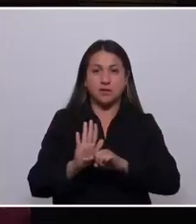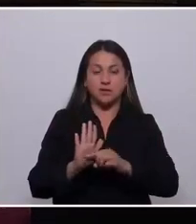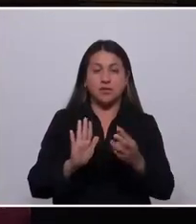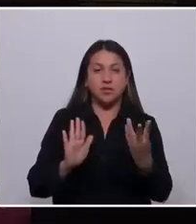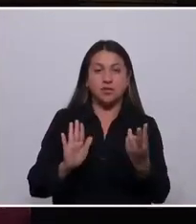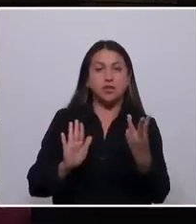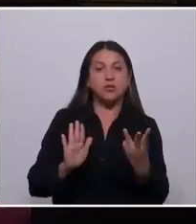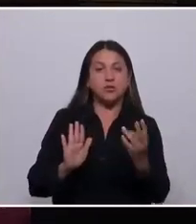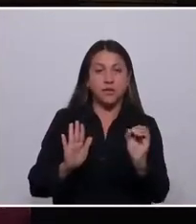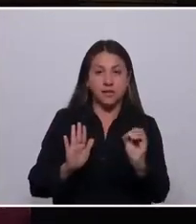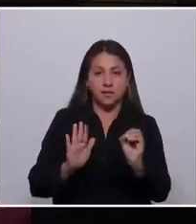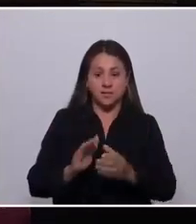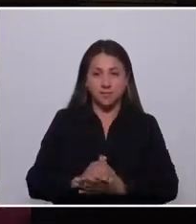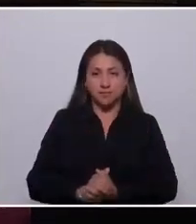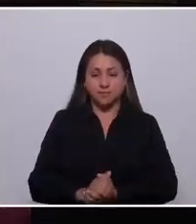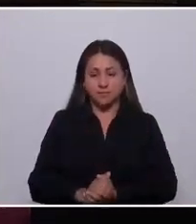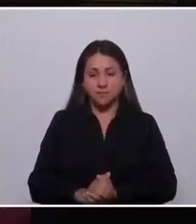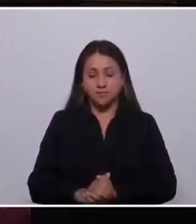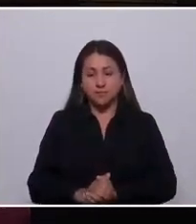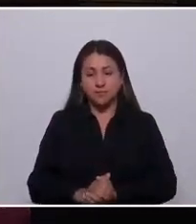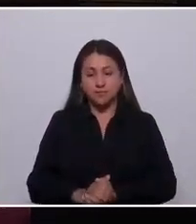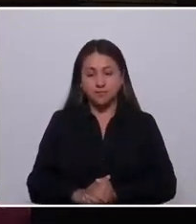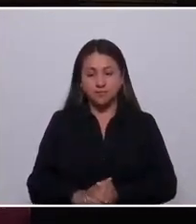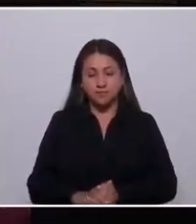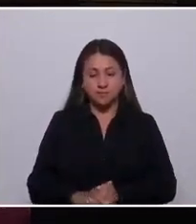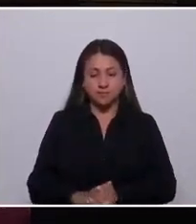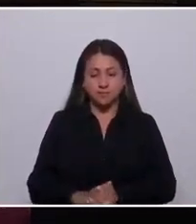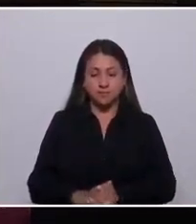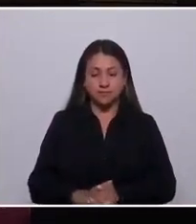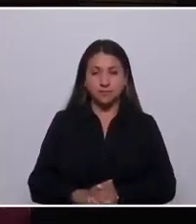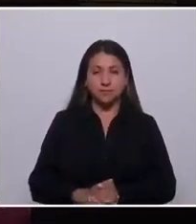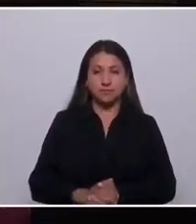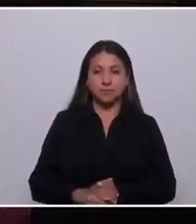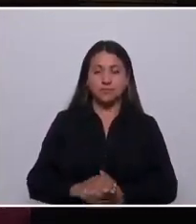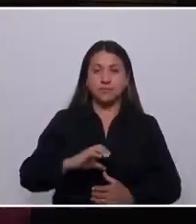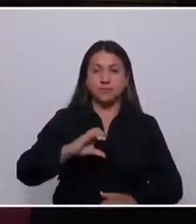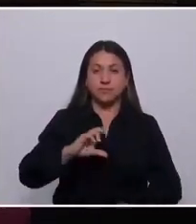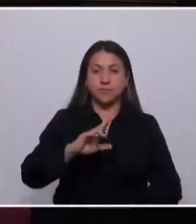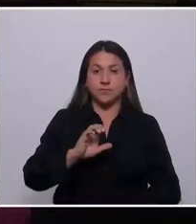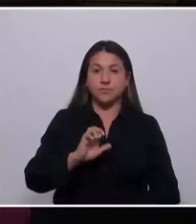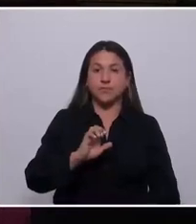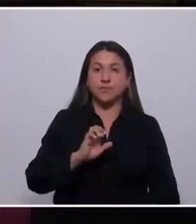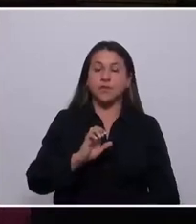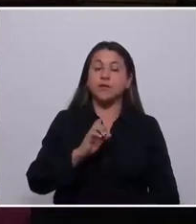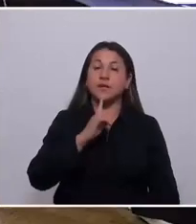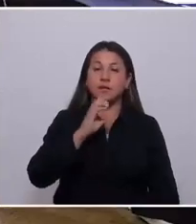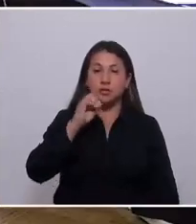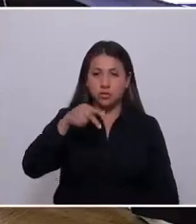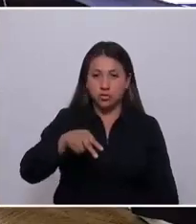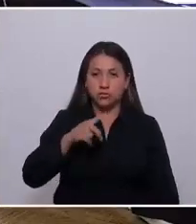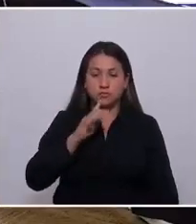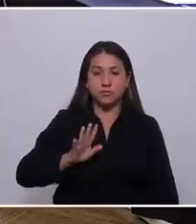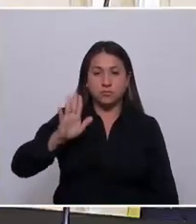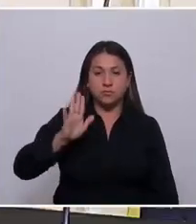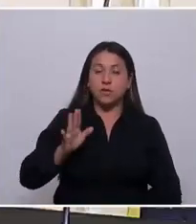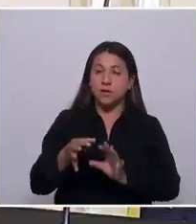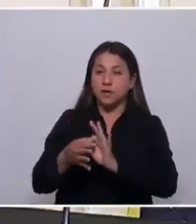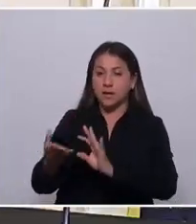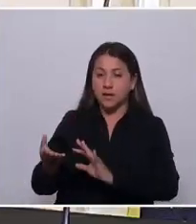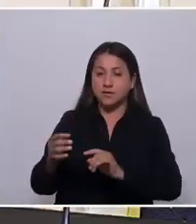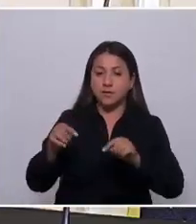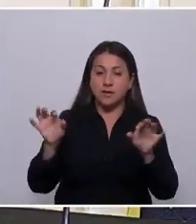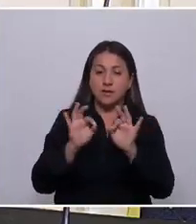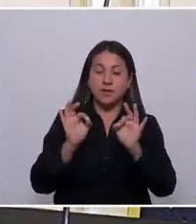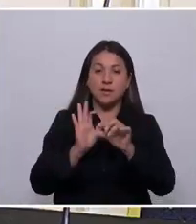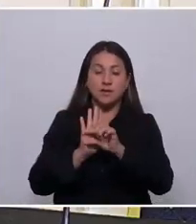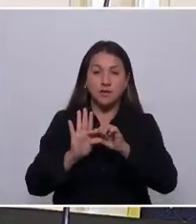Señor Cretón, tiene la palabra. Gracias, Arcelio. Esta indicación